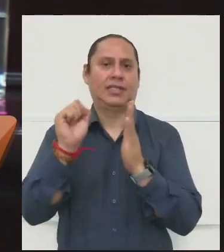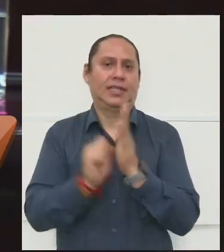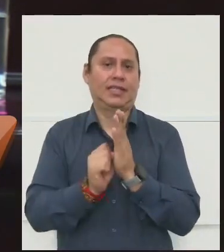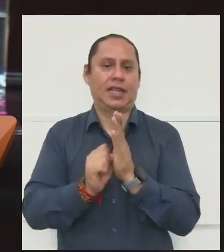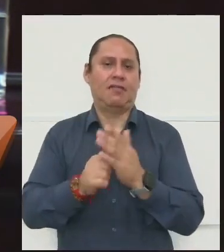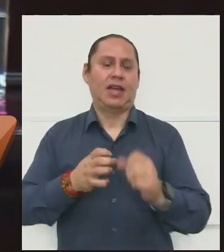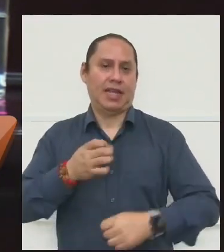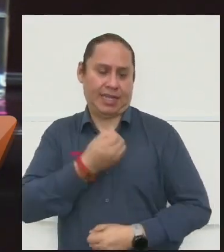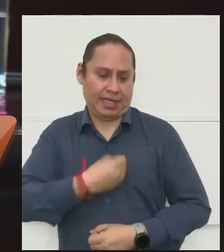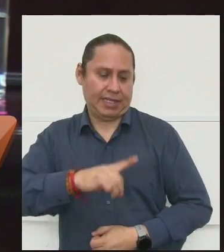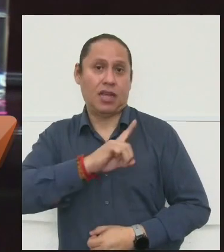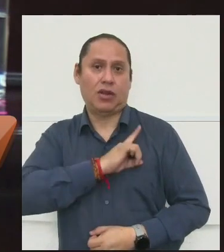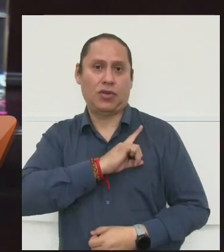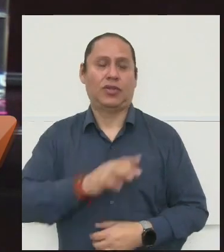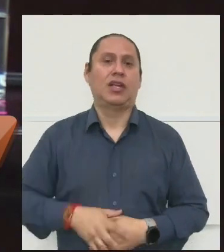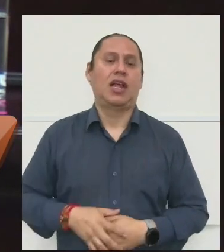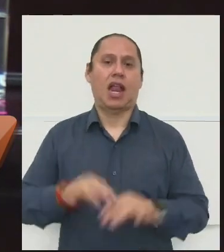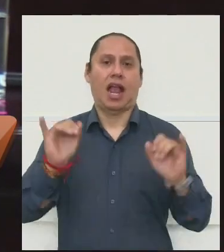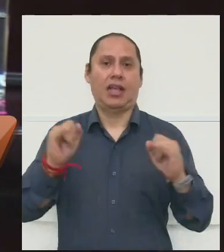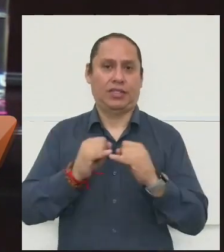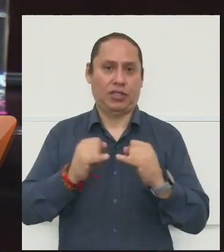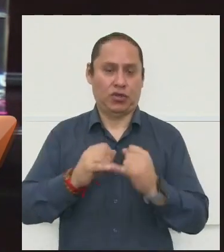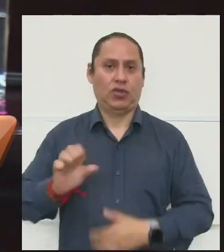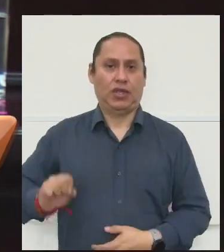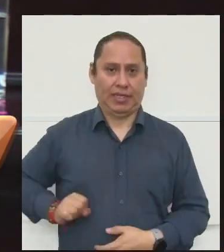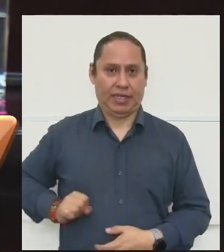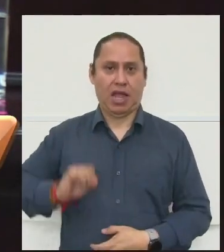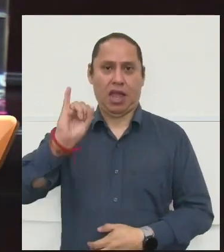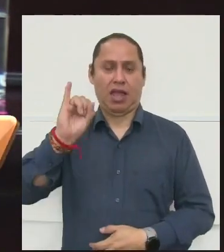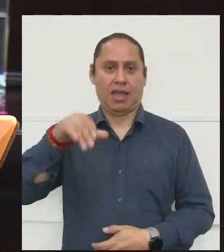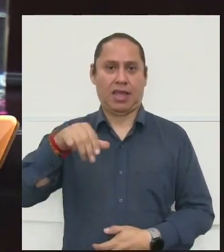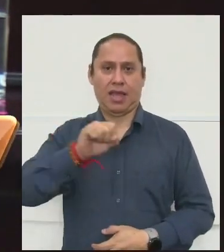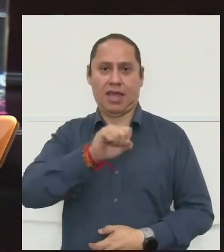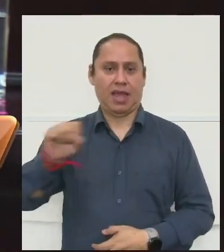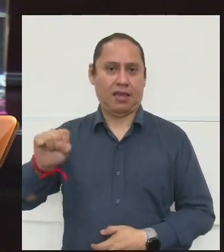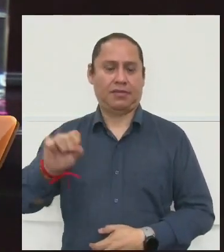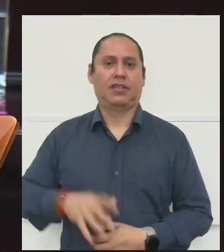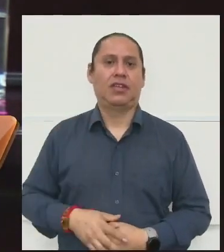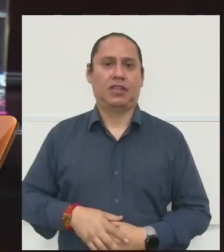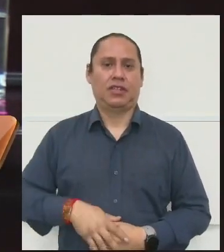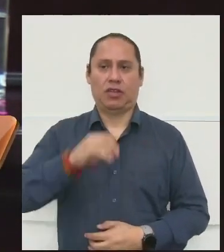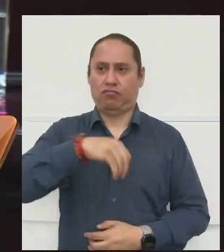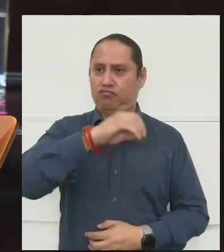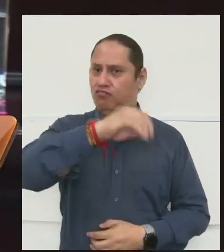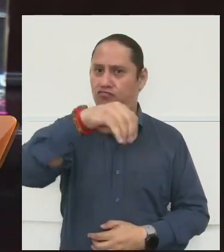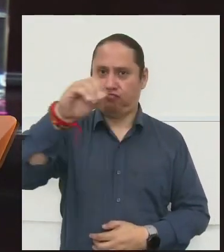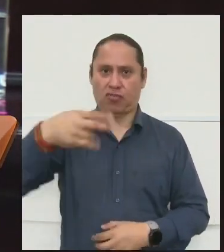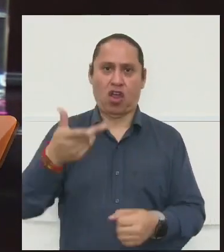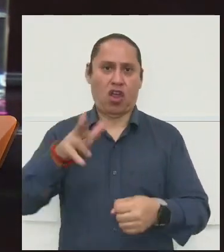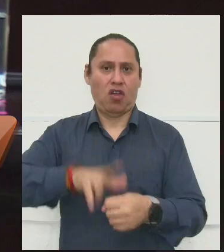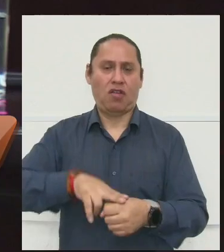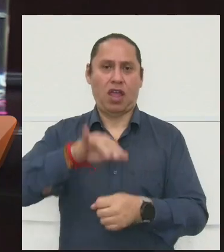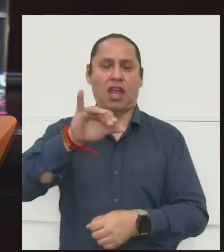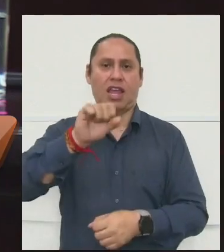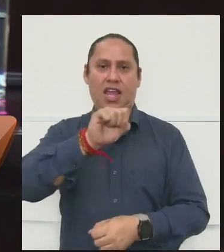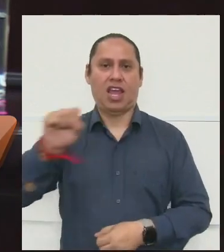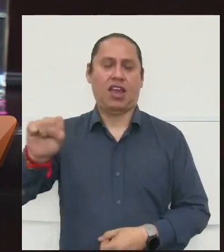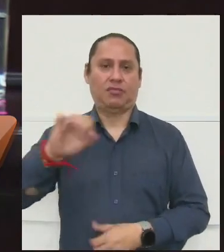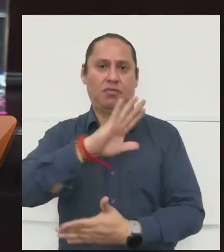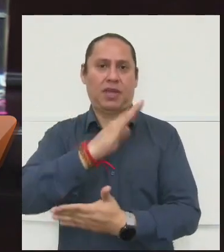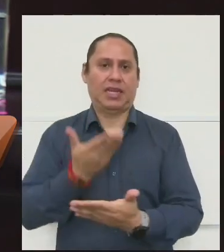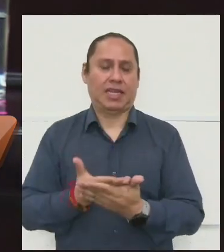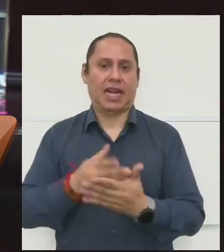Estatal para la salud al Instituto Mexicano del Seguro Social a través de las unidades de salud del programa Ims bienestar